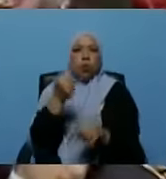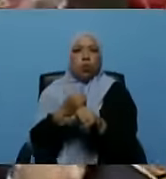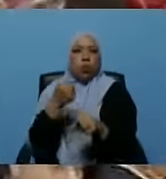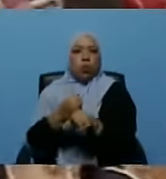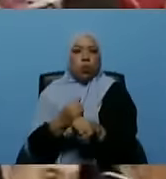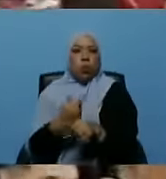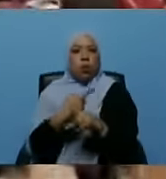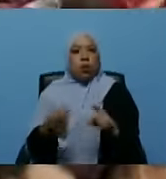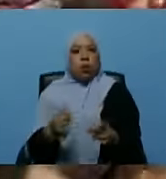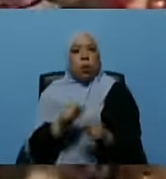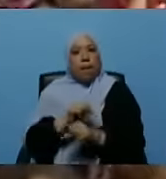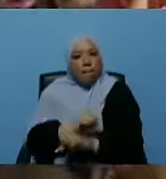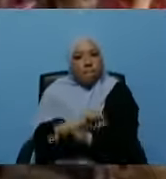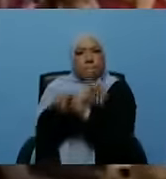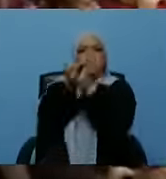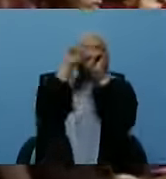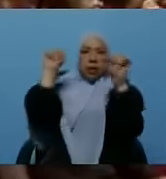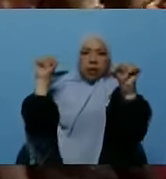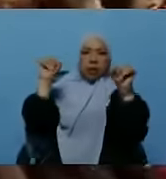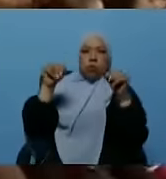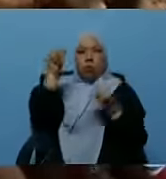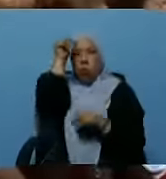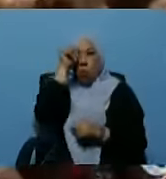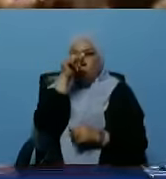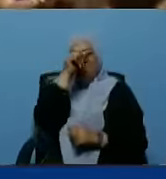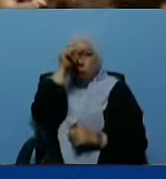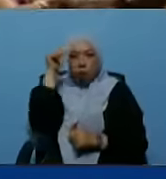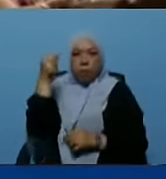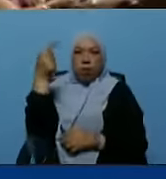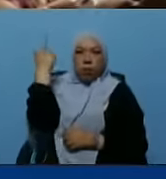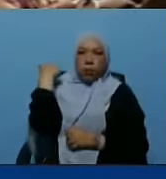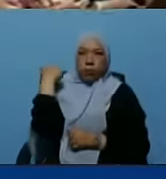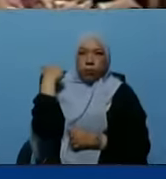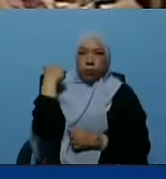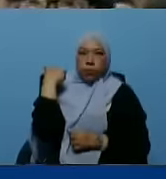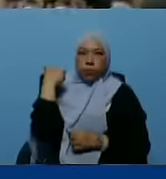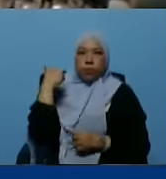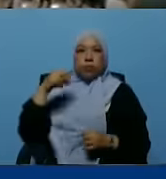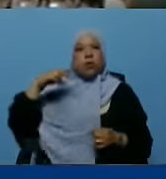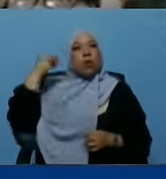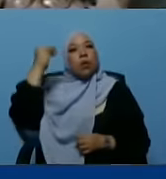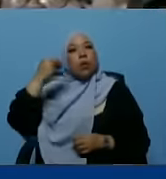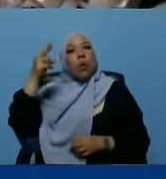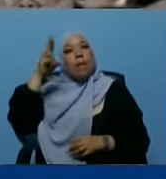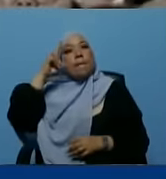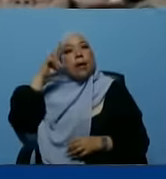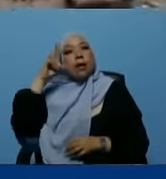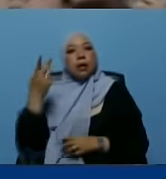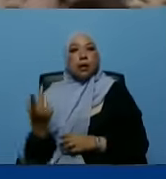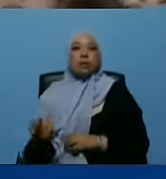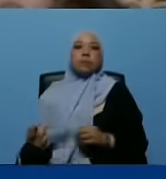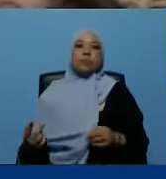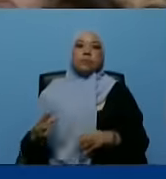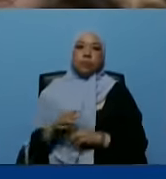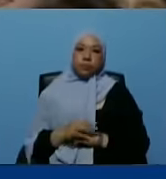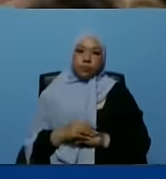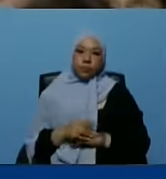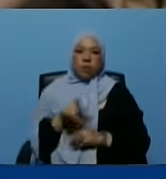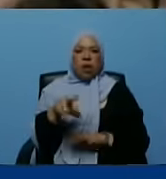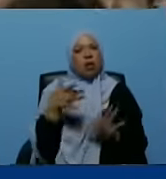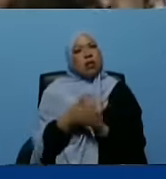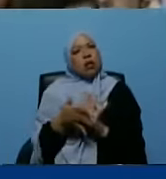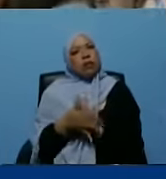por eso yo amanecí el domingo arriba, en la mente con una frase, y dije, ¿qué es